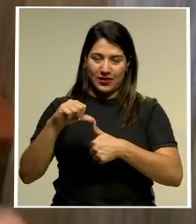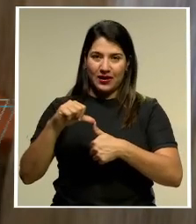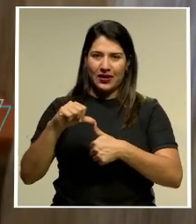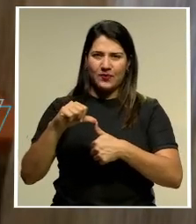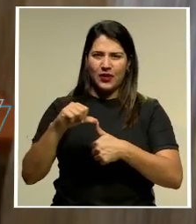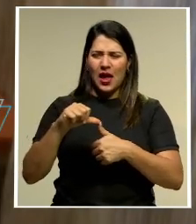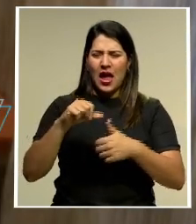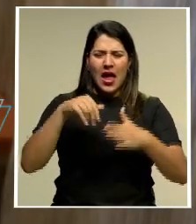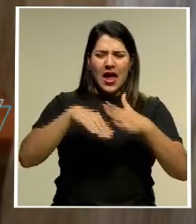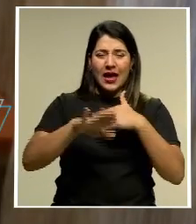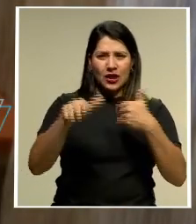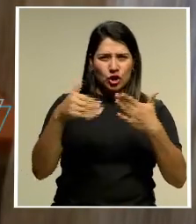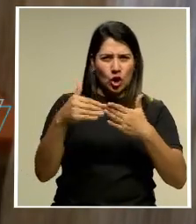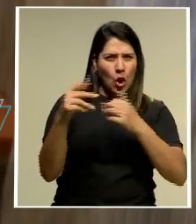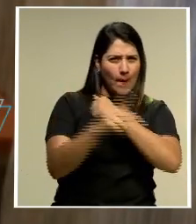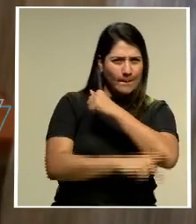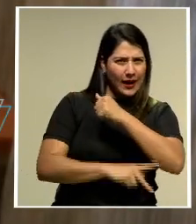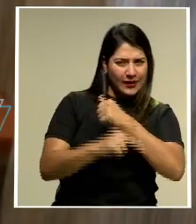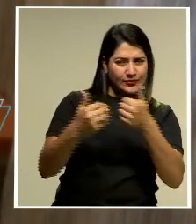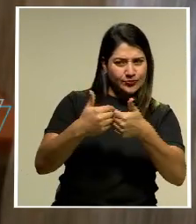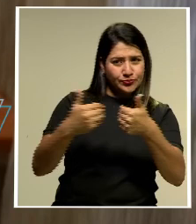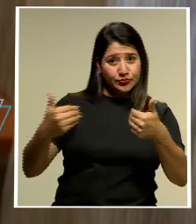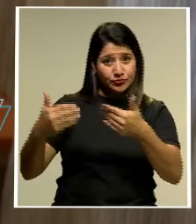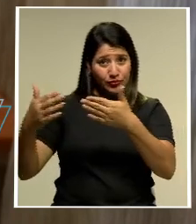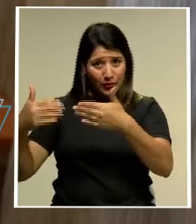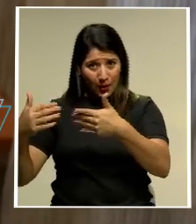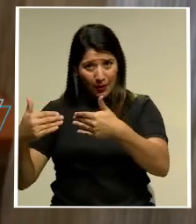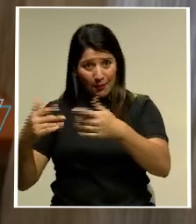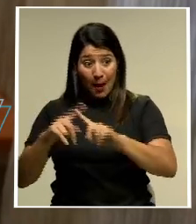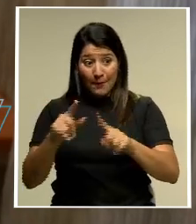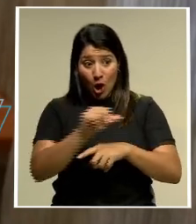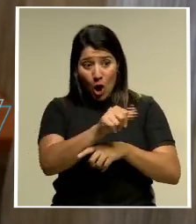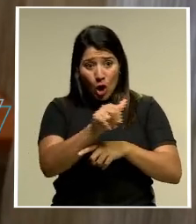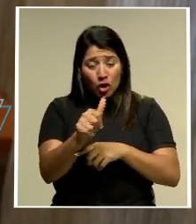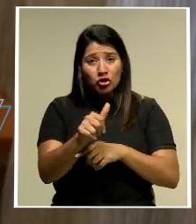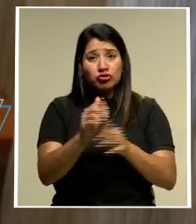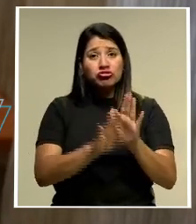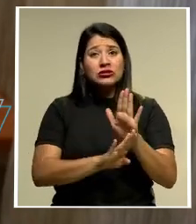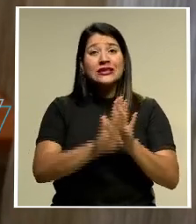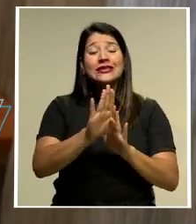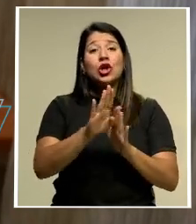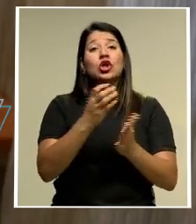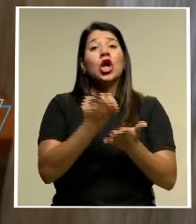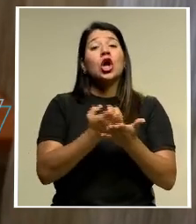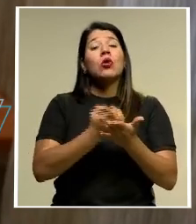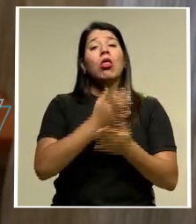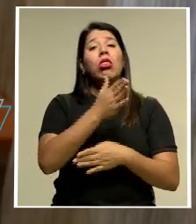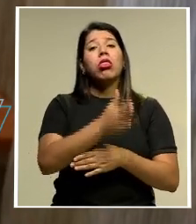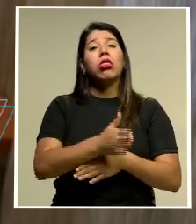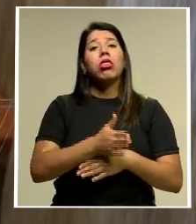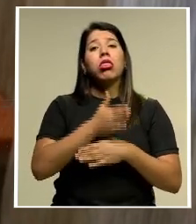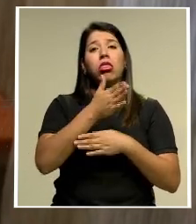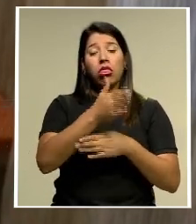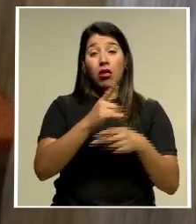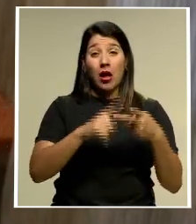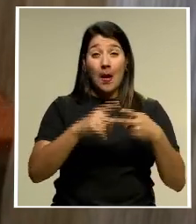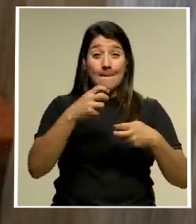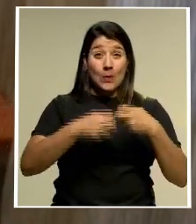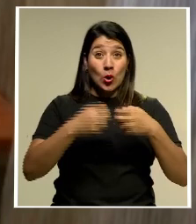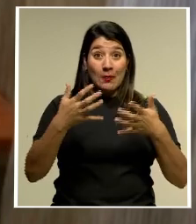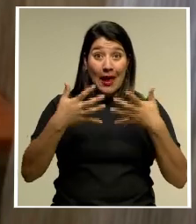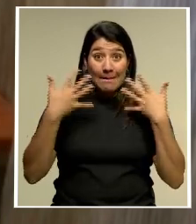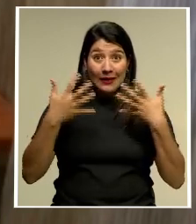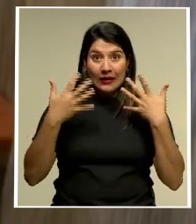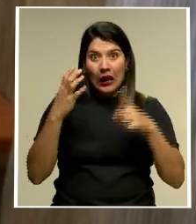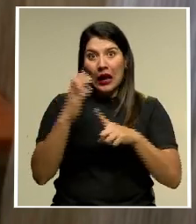en Panamá, en el caso del crecimiento económico, un crecimiento económico cada vez más lento. Tuvimos problemas ambientales cada vez